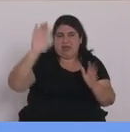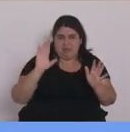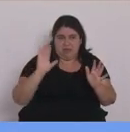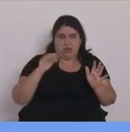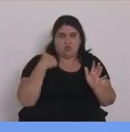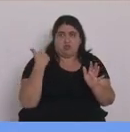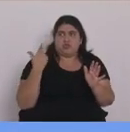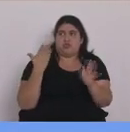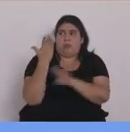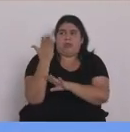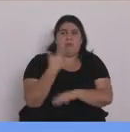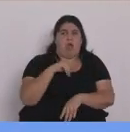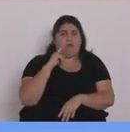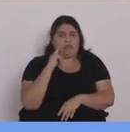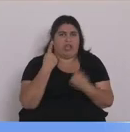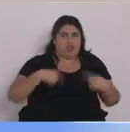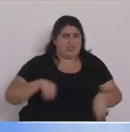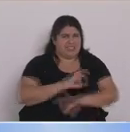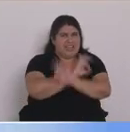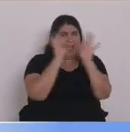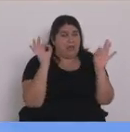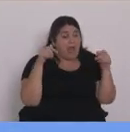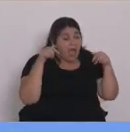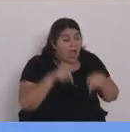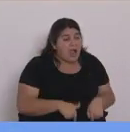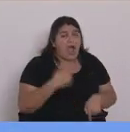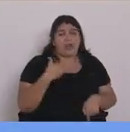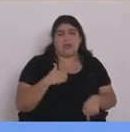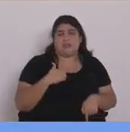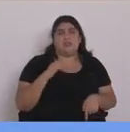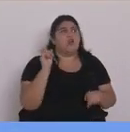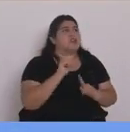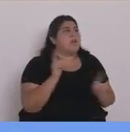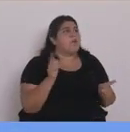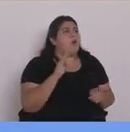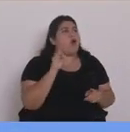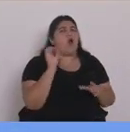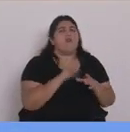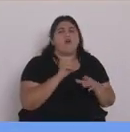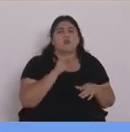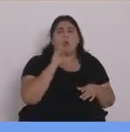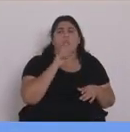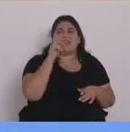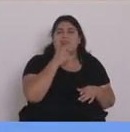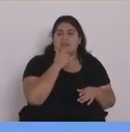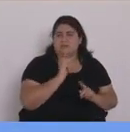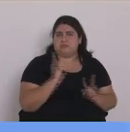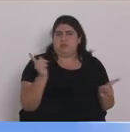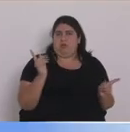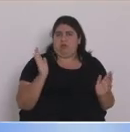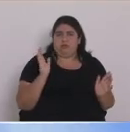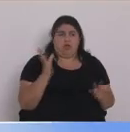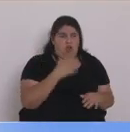necesitamos ni fondo ni bonista, sino que los argentinos, ni fondos buitres, sino que los argentinos confiemos en nuestro país. Y no